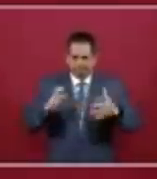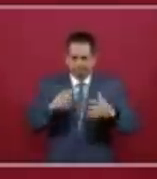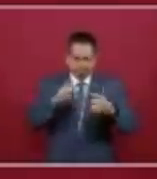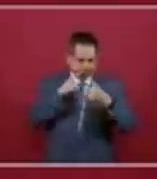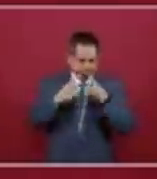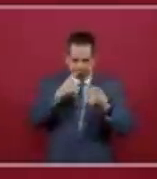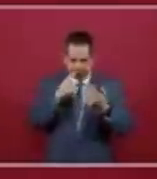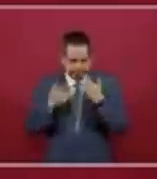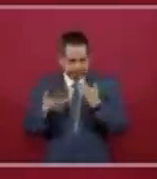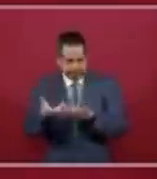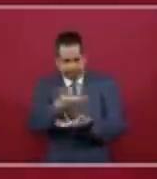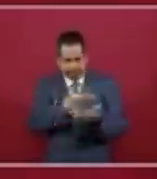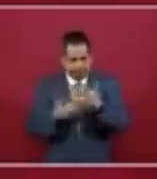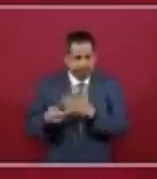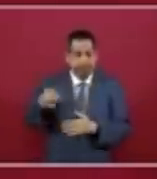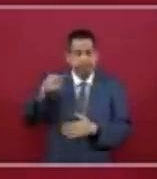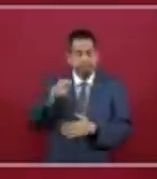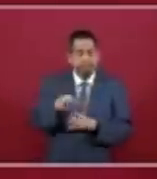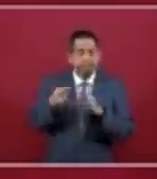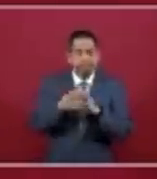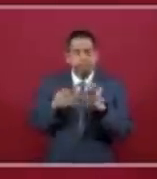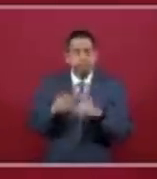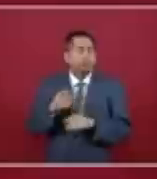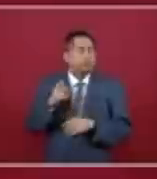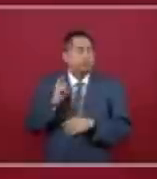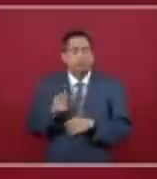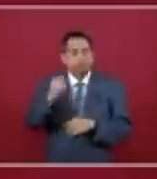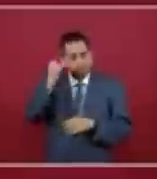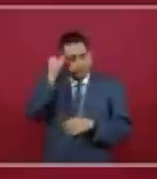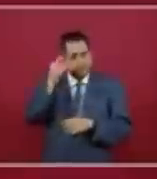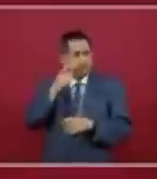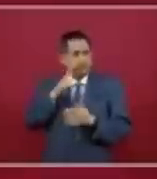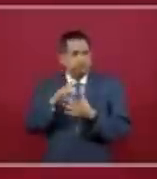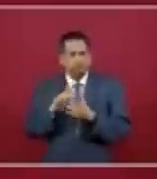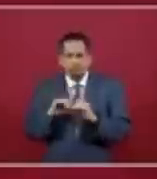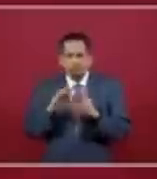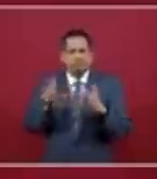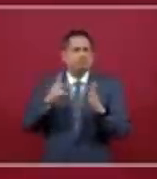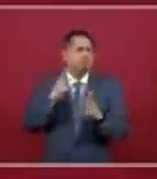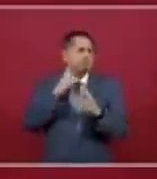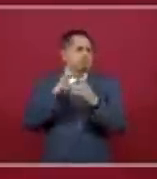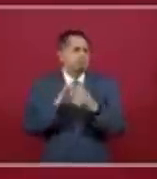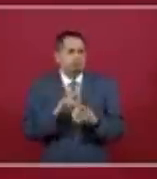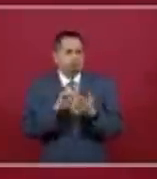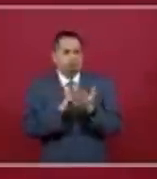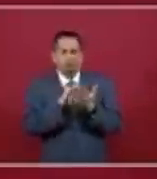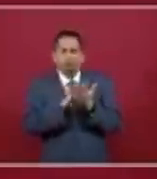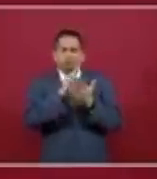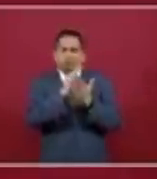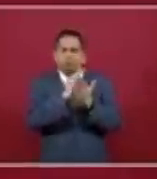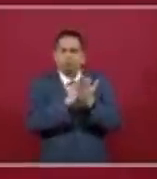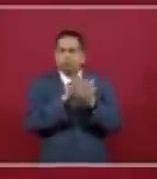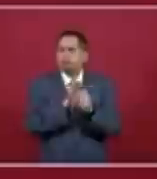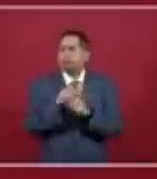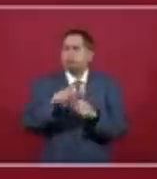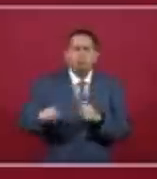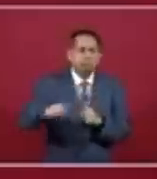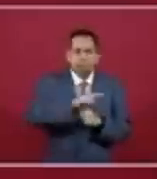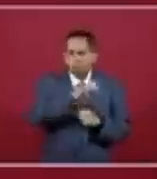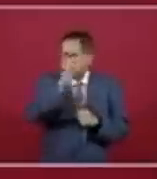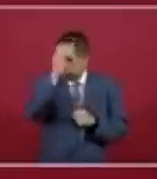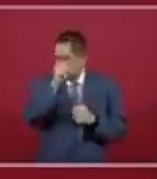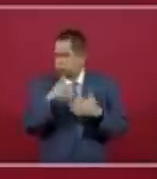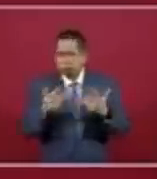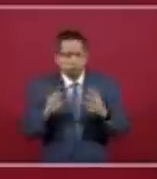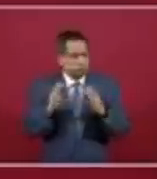ceferezos, y ahí, como políticas públicas, se aterrizan y se ven lo que haya convenido los secretarios